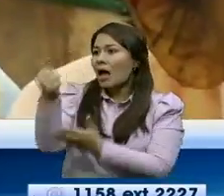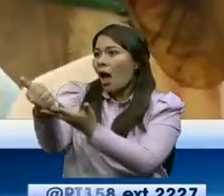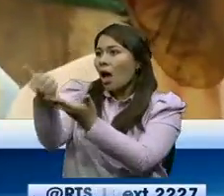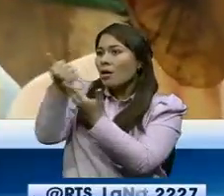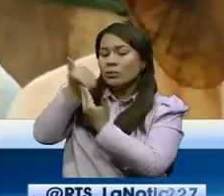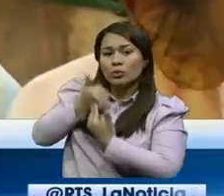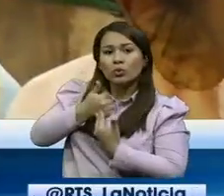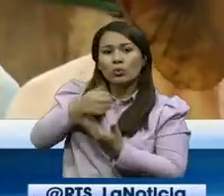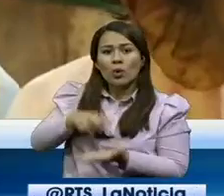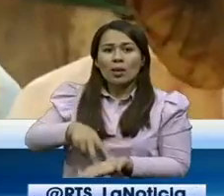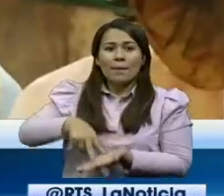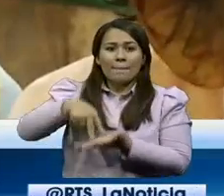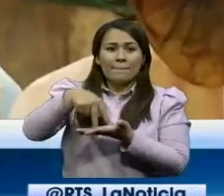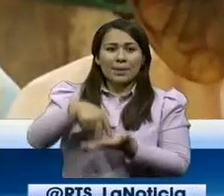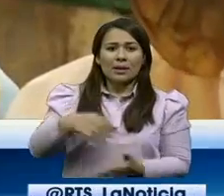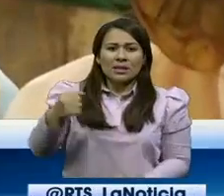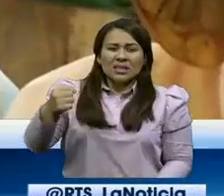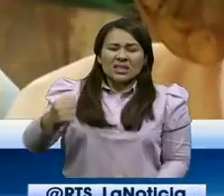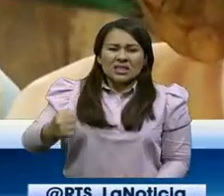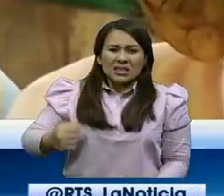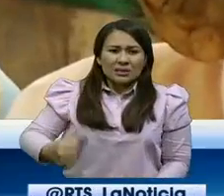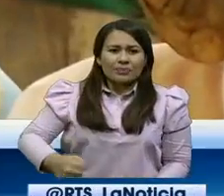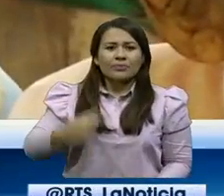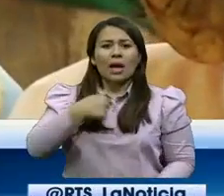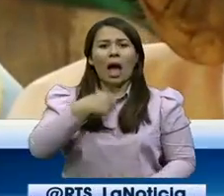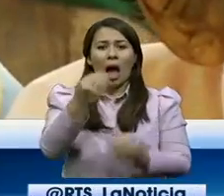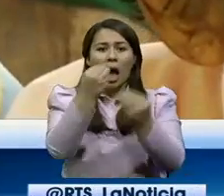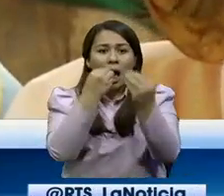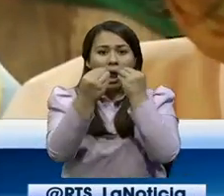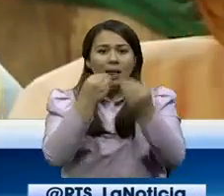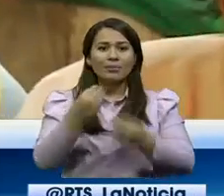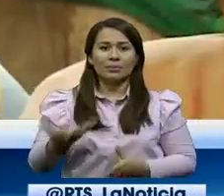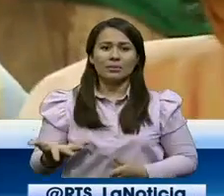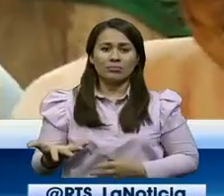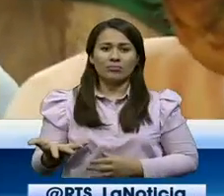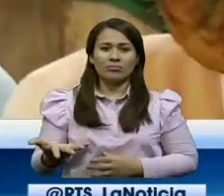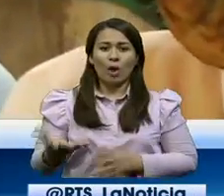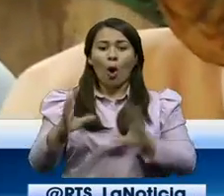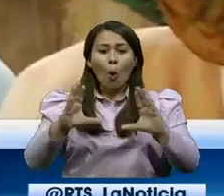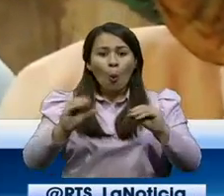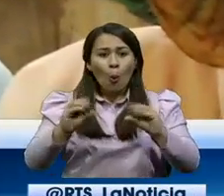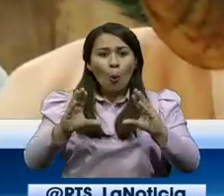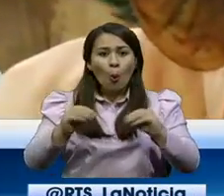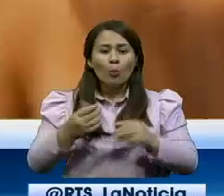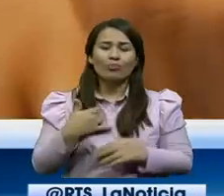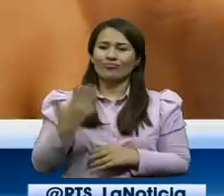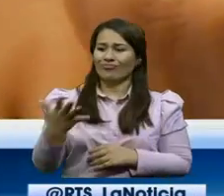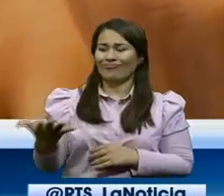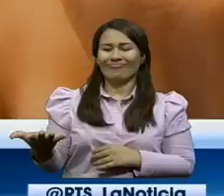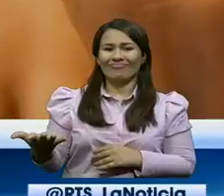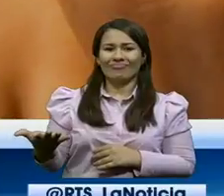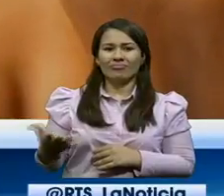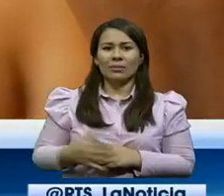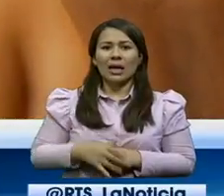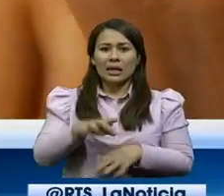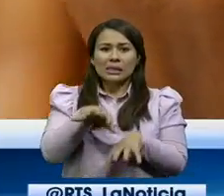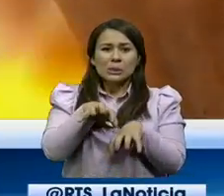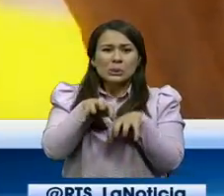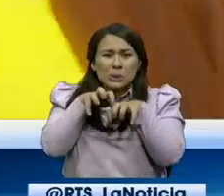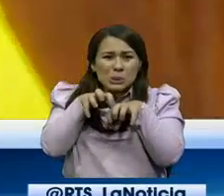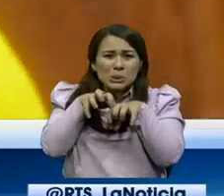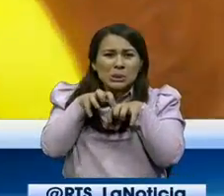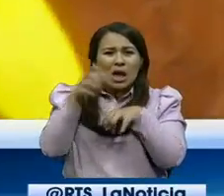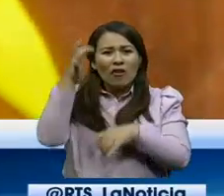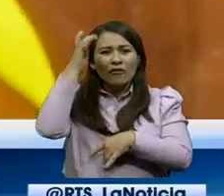Necesito para algo, sostenerme, alimentación, algún colchón que no lo tengo. Padece de artrosis y